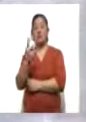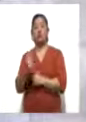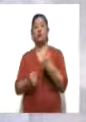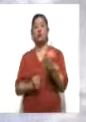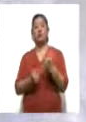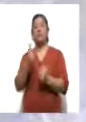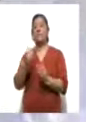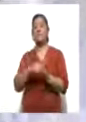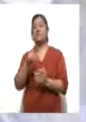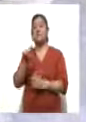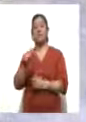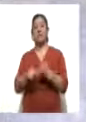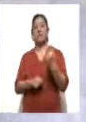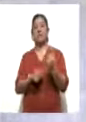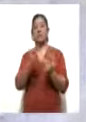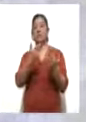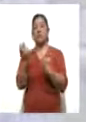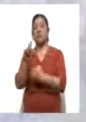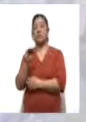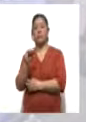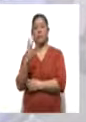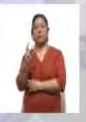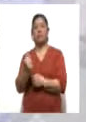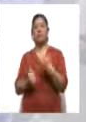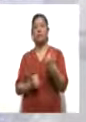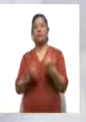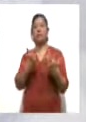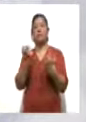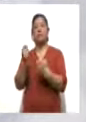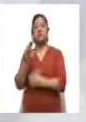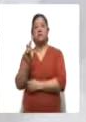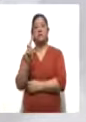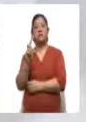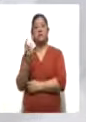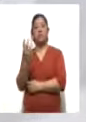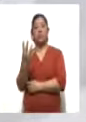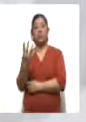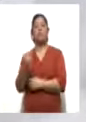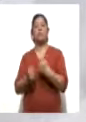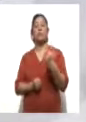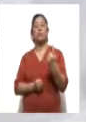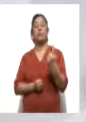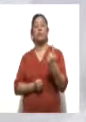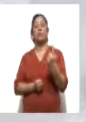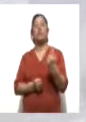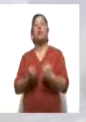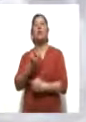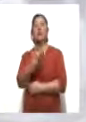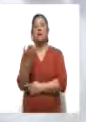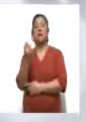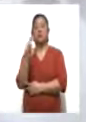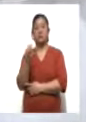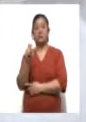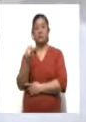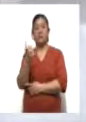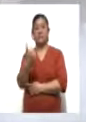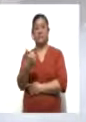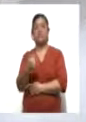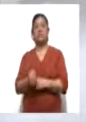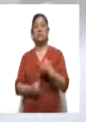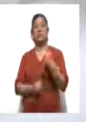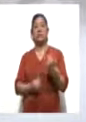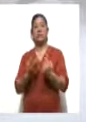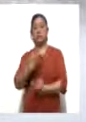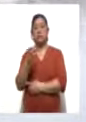Chautempan 1.070, Huamantla 794, Zacatelco 734, Yauquemecan 526,